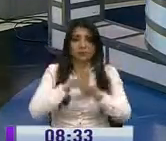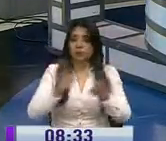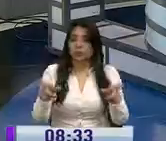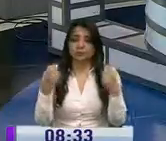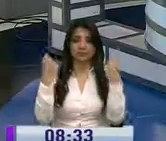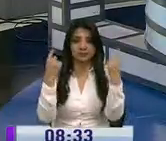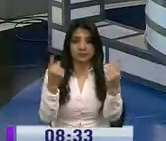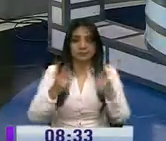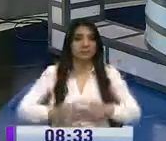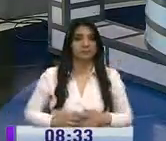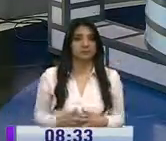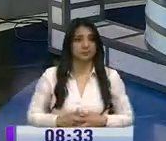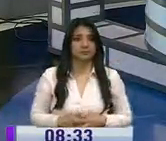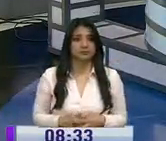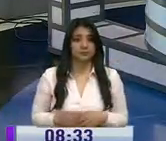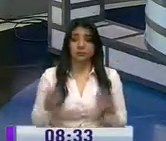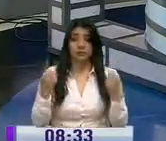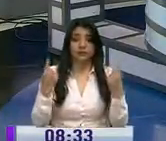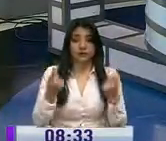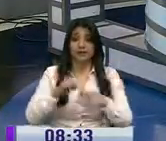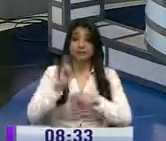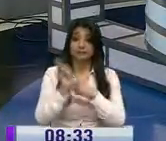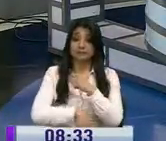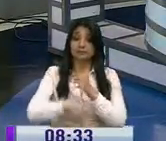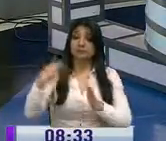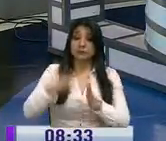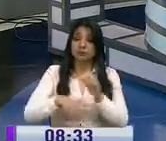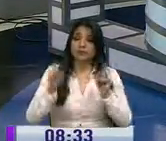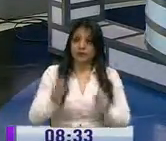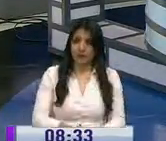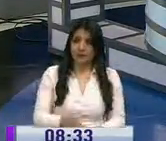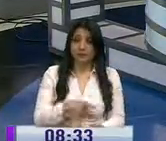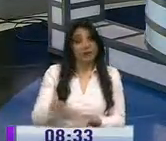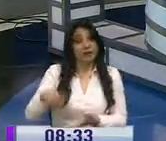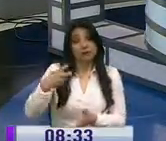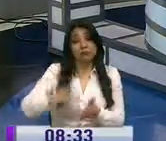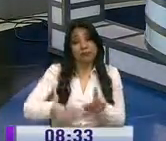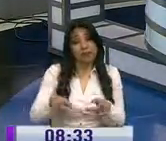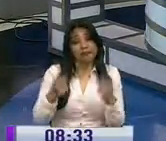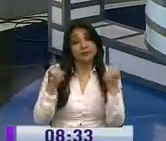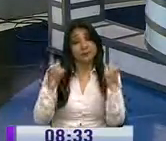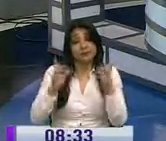Como lastimosamente entienden, es con sanciones cuando tienen que pagar multas. Y bueno.